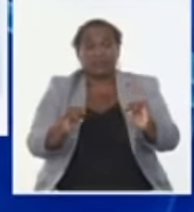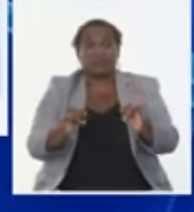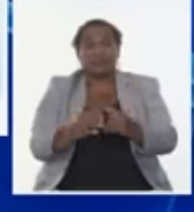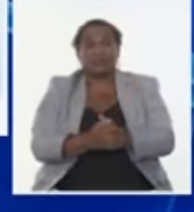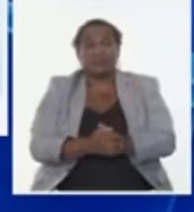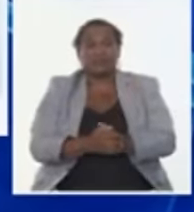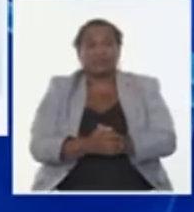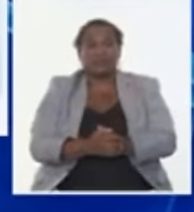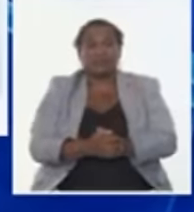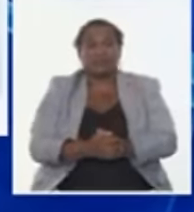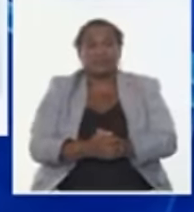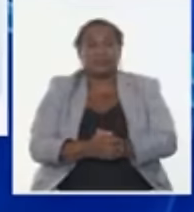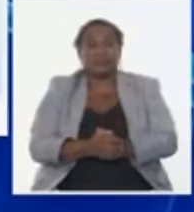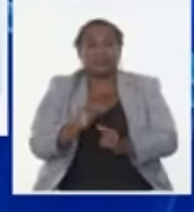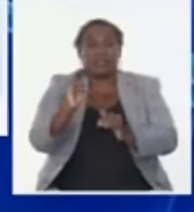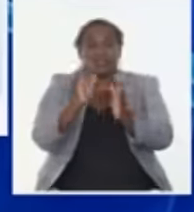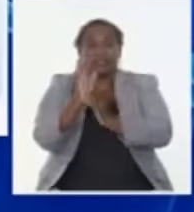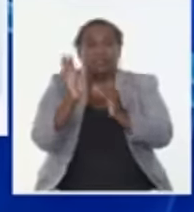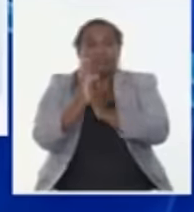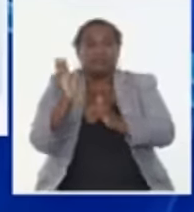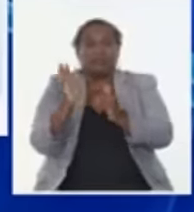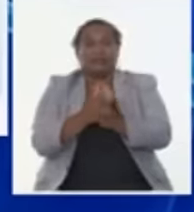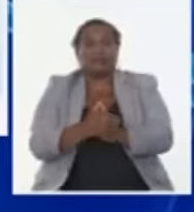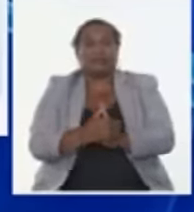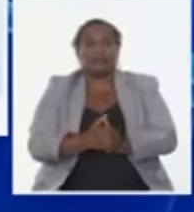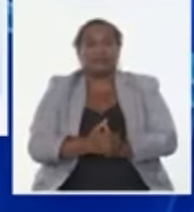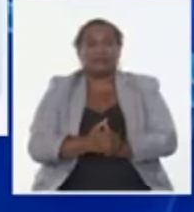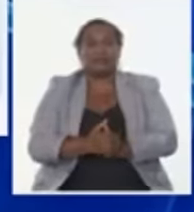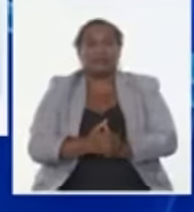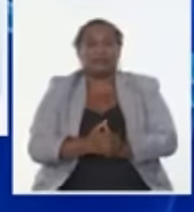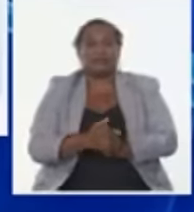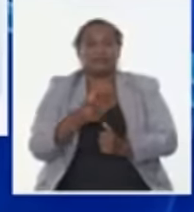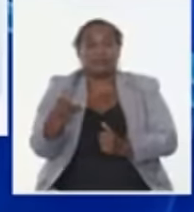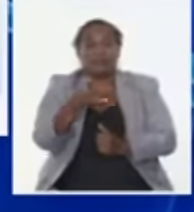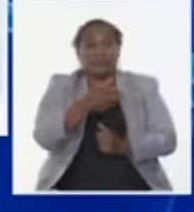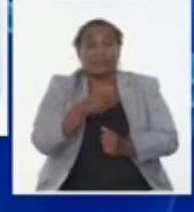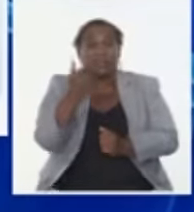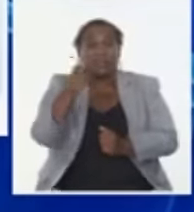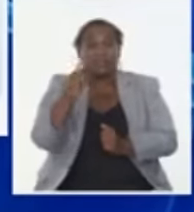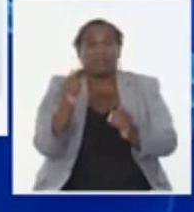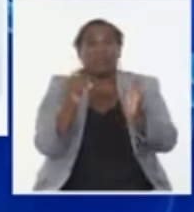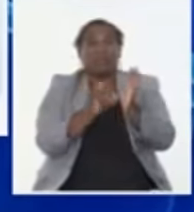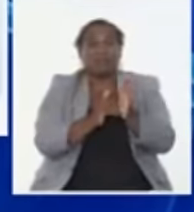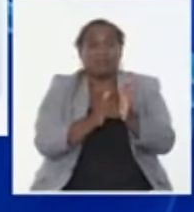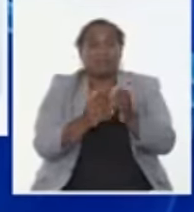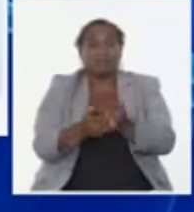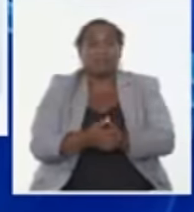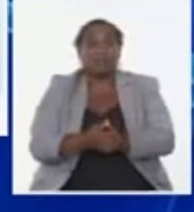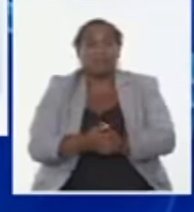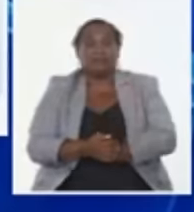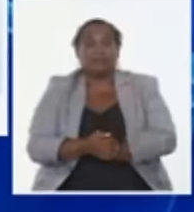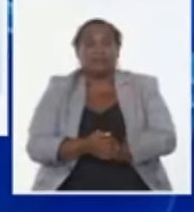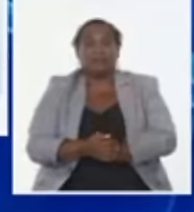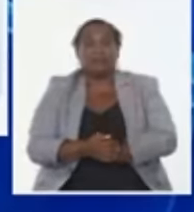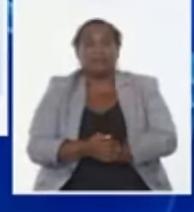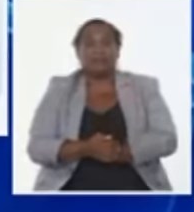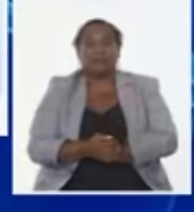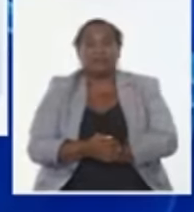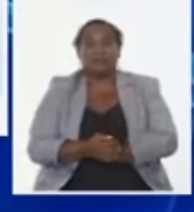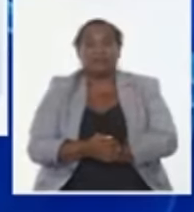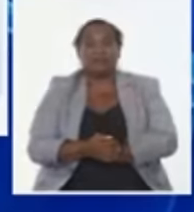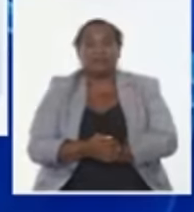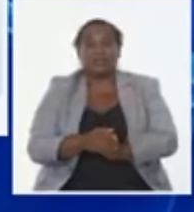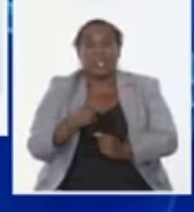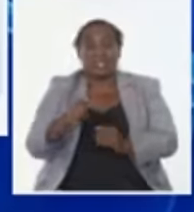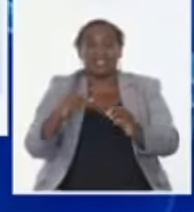se centra en estos 6 meses, se han recaudado 10.095 millones de pesos, cifra que